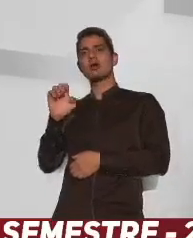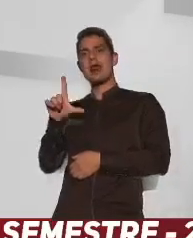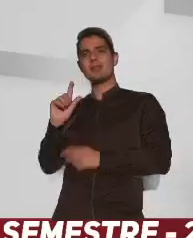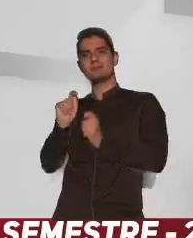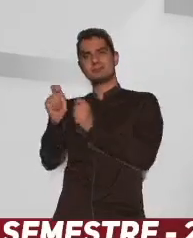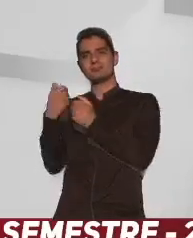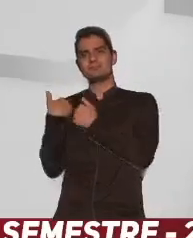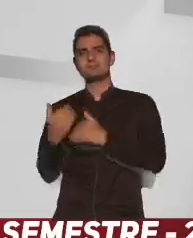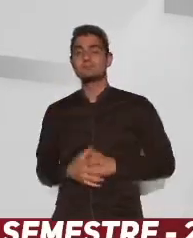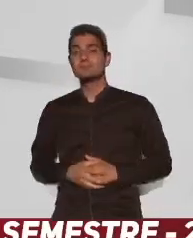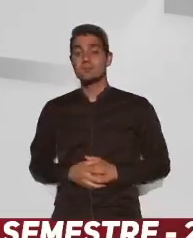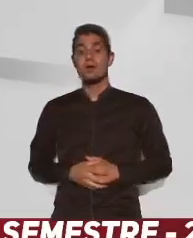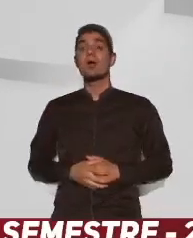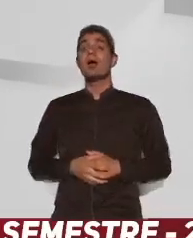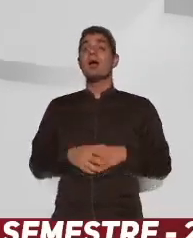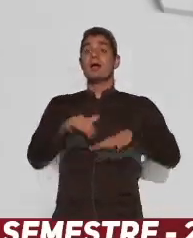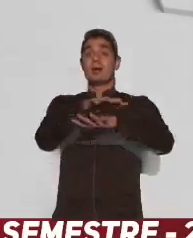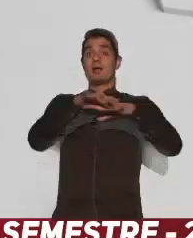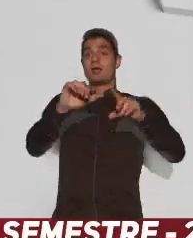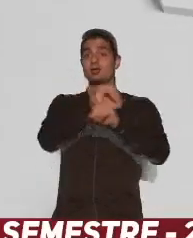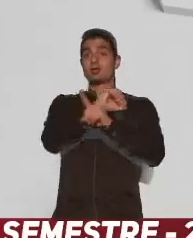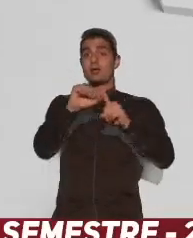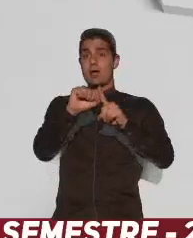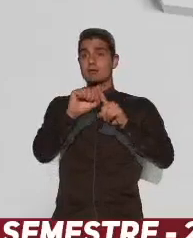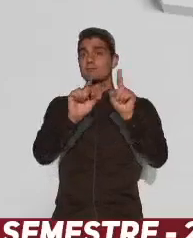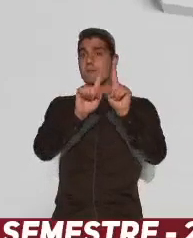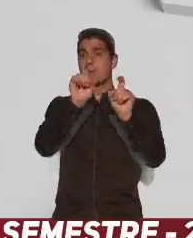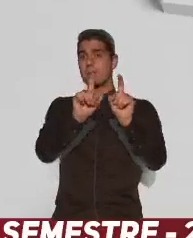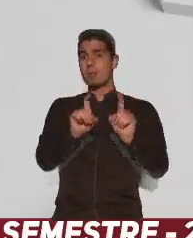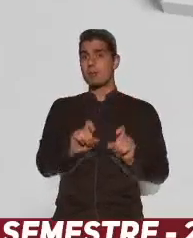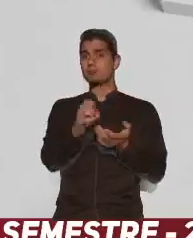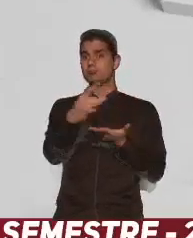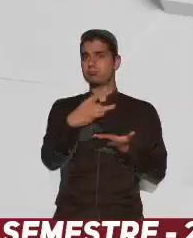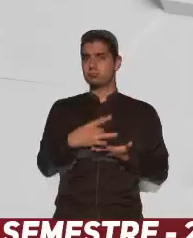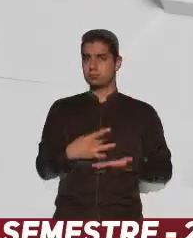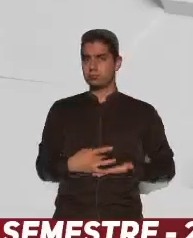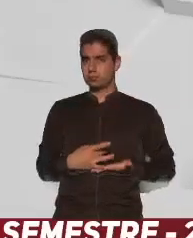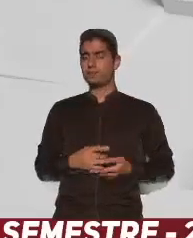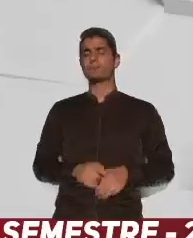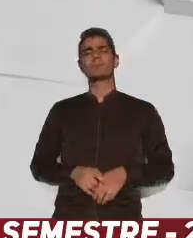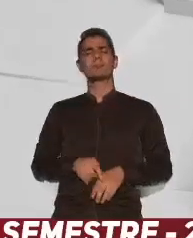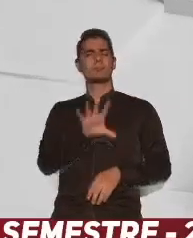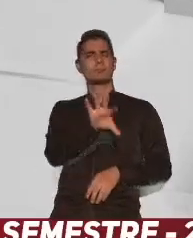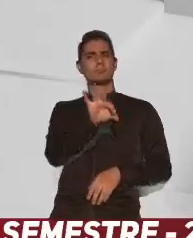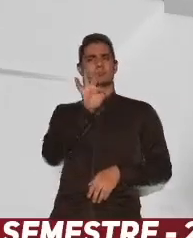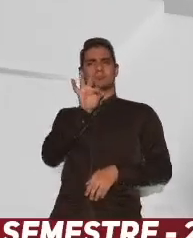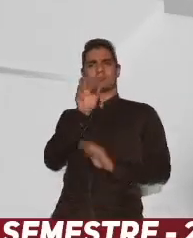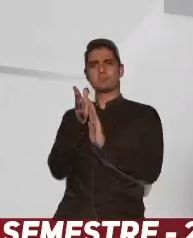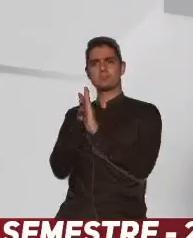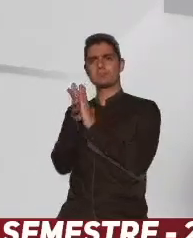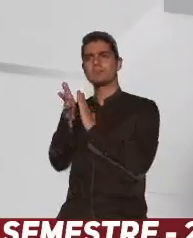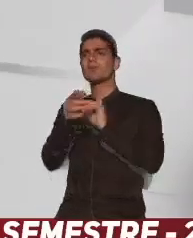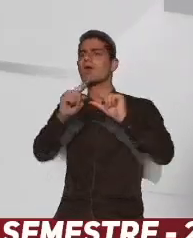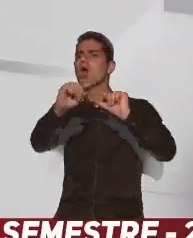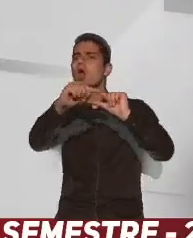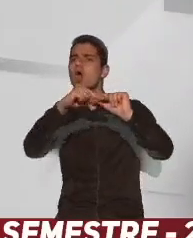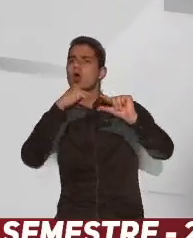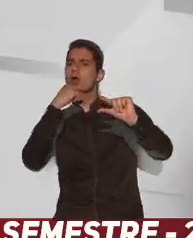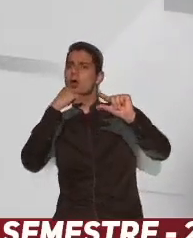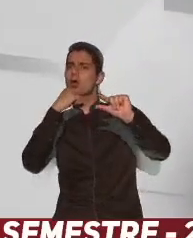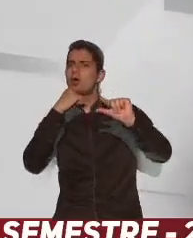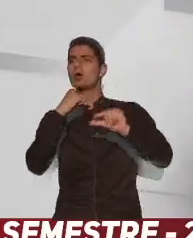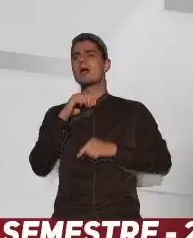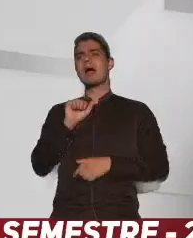nuestras redes pues nos empiezan a llegar algunas preguntas de aquellos que nos siguen. Una de ellas es a través del correo